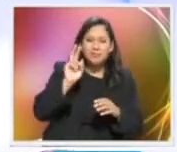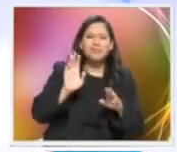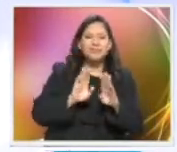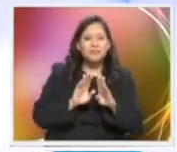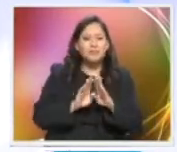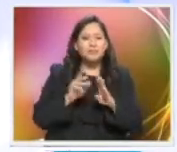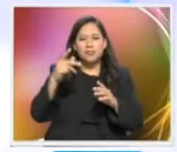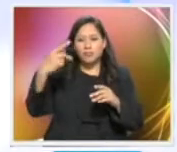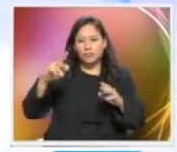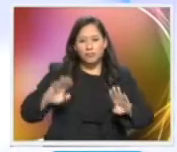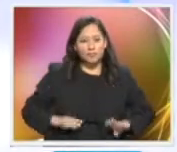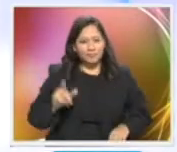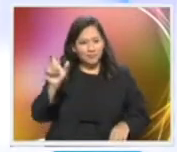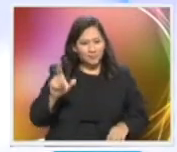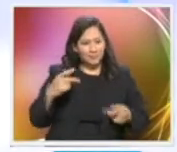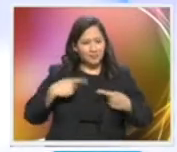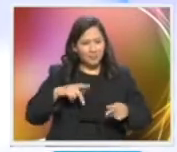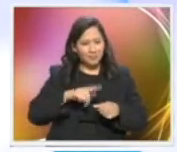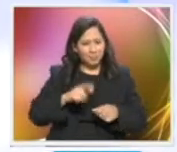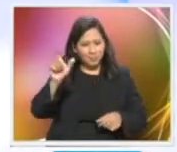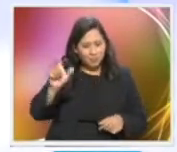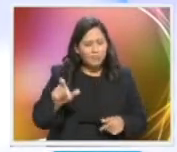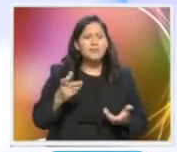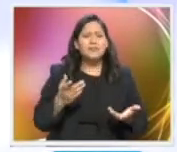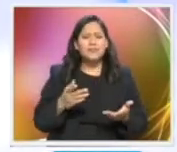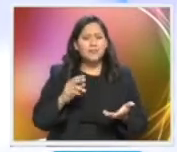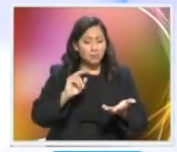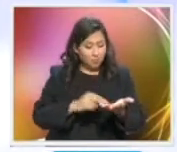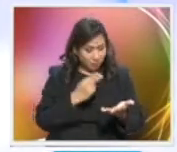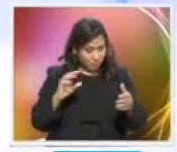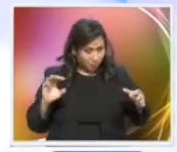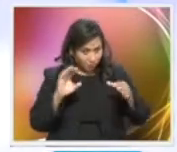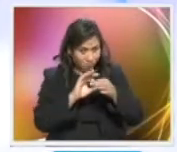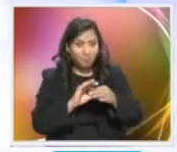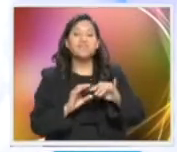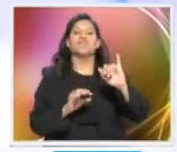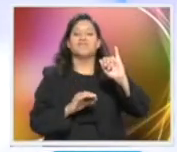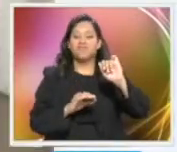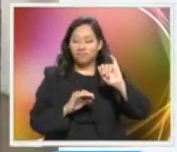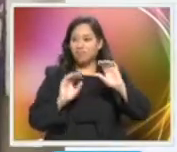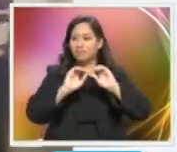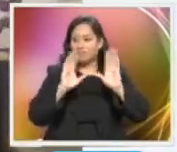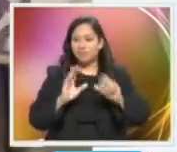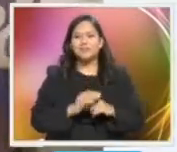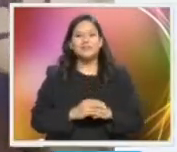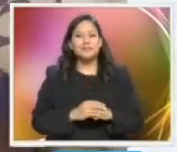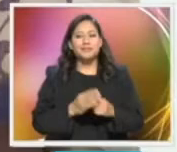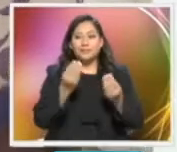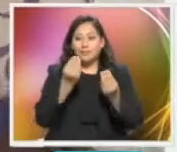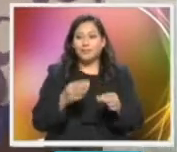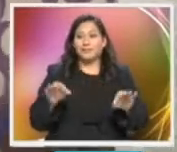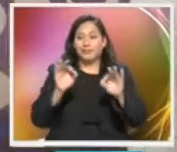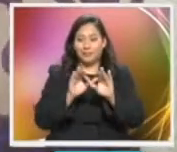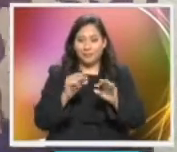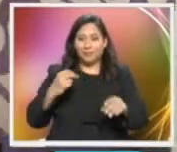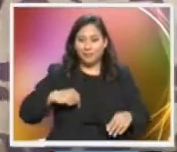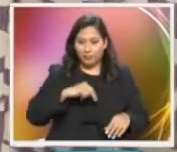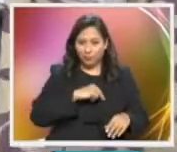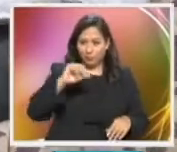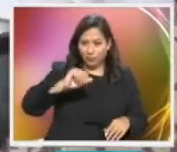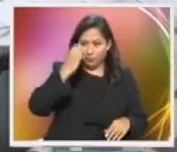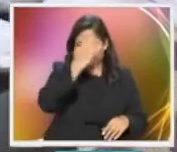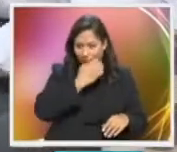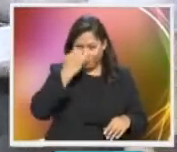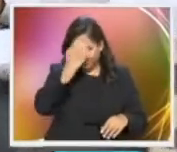tienen que ver con su personalidad. ¿Sí corresponden con la firma, Miriam? Completamente. Algo Si muy hay importante cosas... que vamos a ver